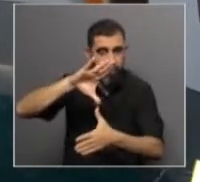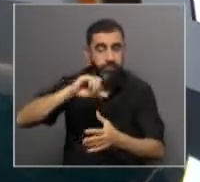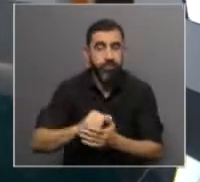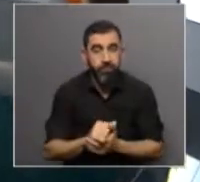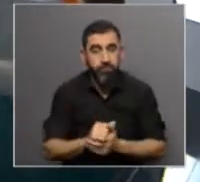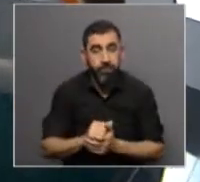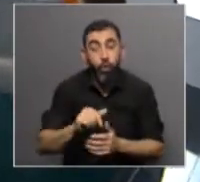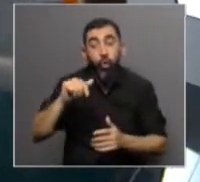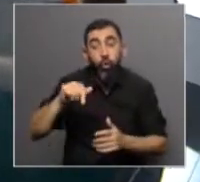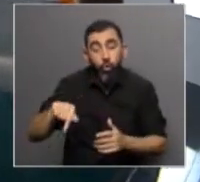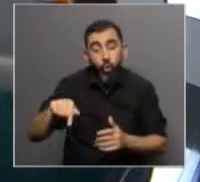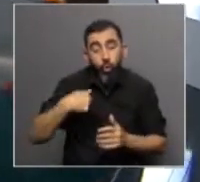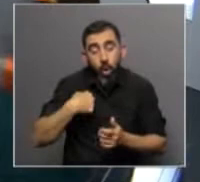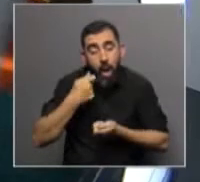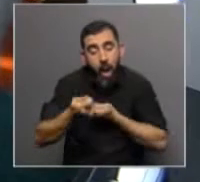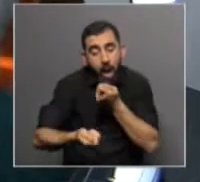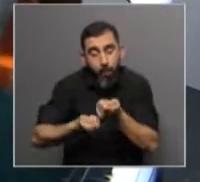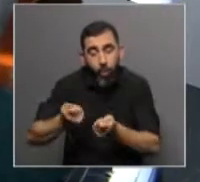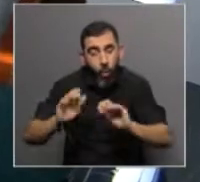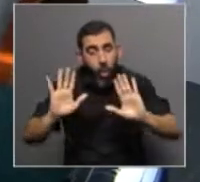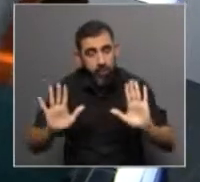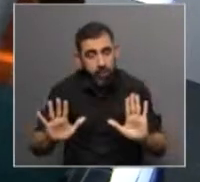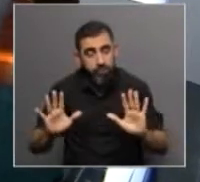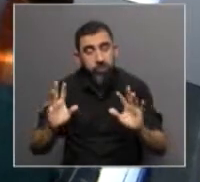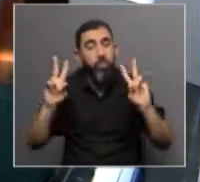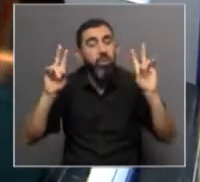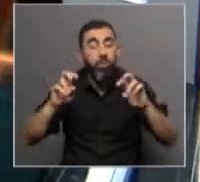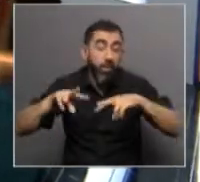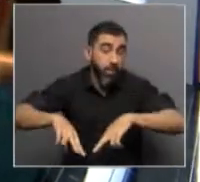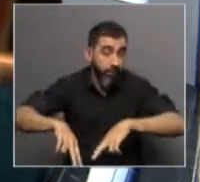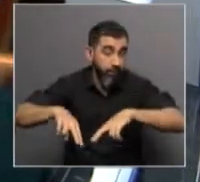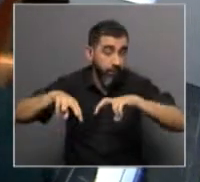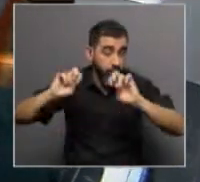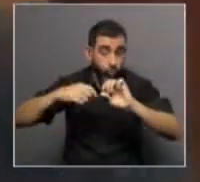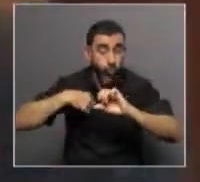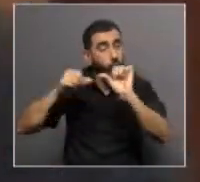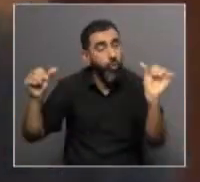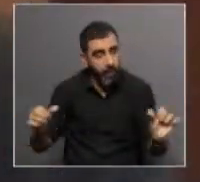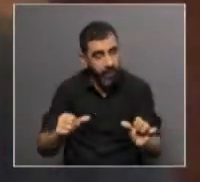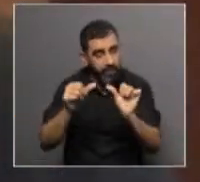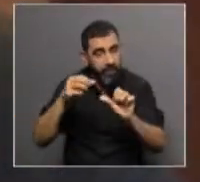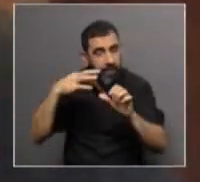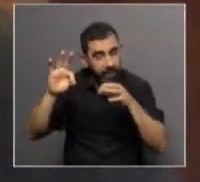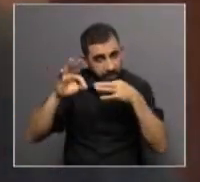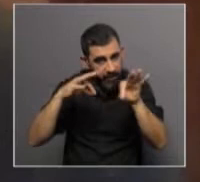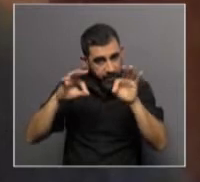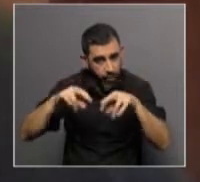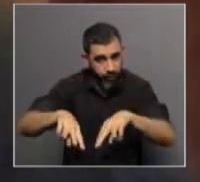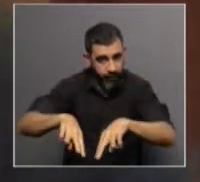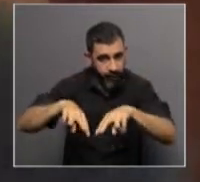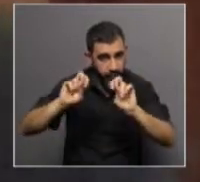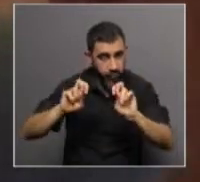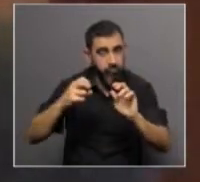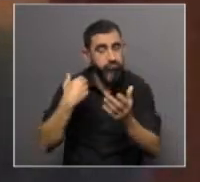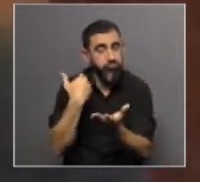Esa es mi contribución, a través de un análisis paleoclimático detallado,